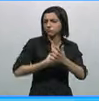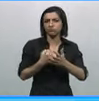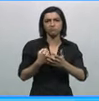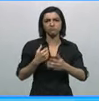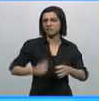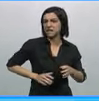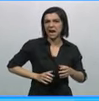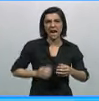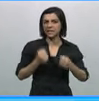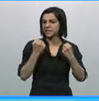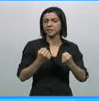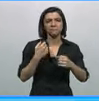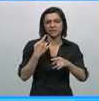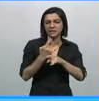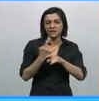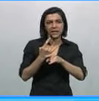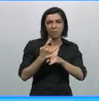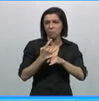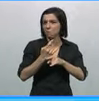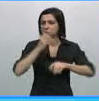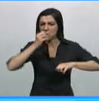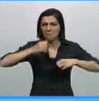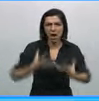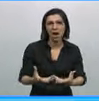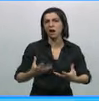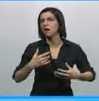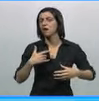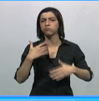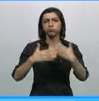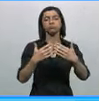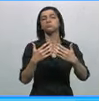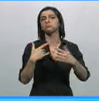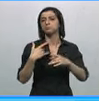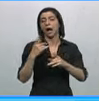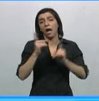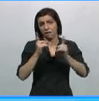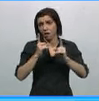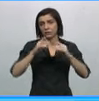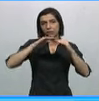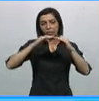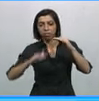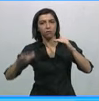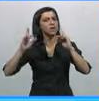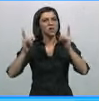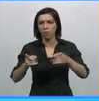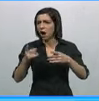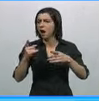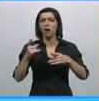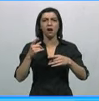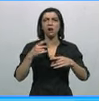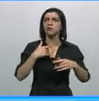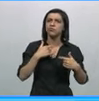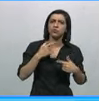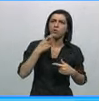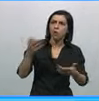yendo como le fuese. Es decir, hay momentos que no nos fue tan bien y sin embargo, a la hora de trabajar eran los primeros, en